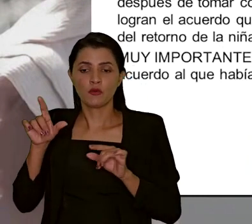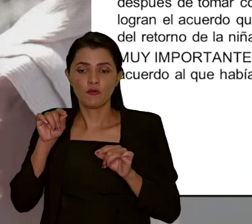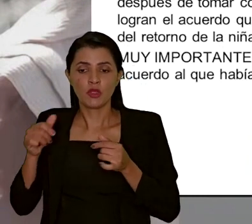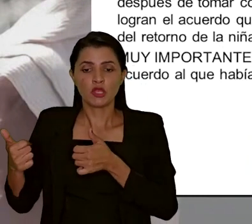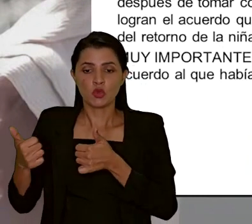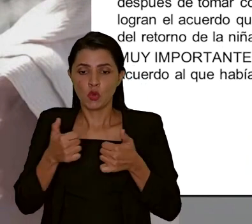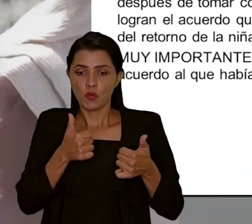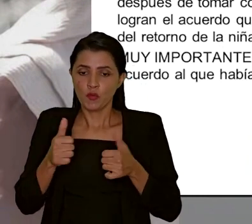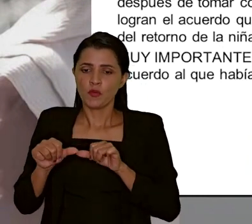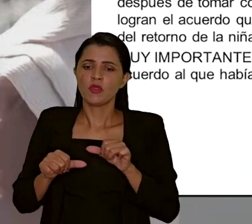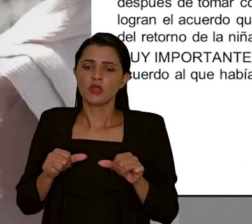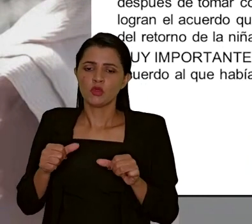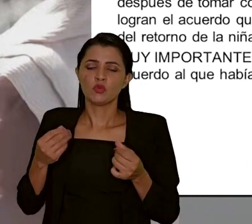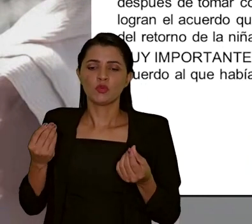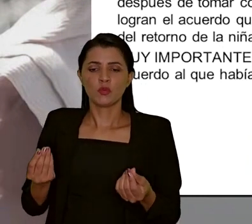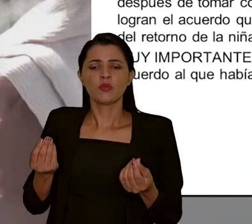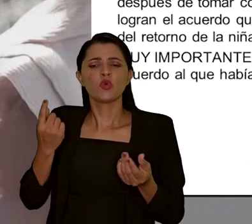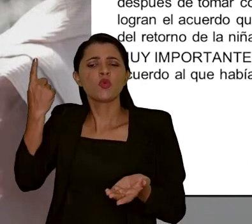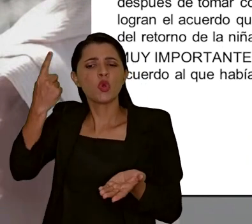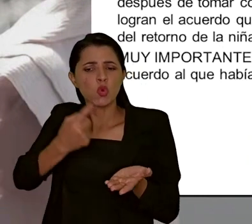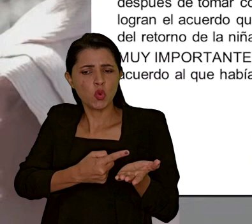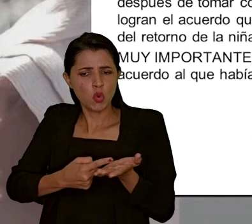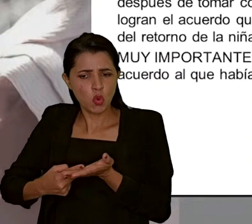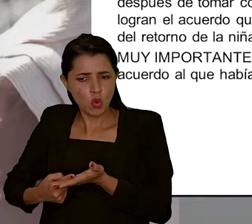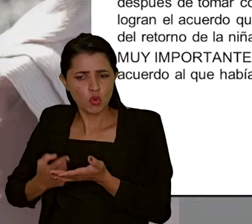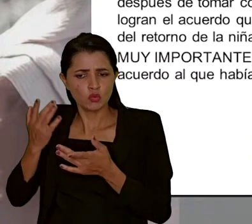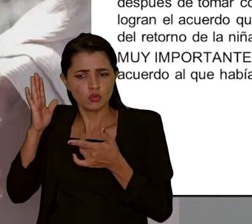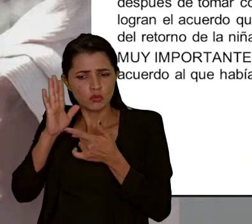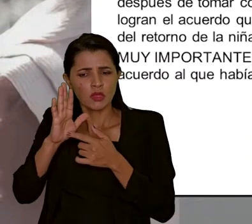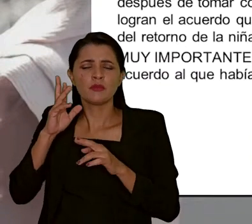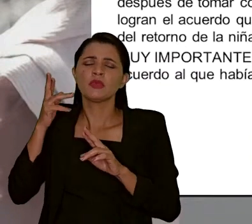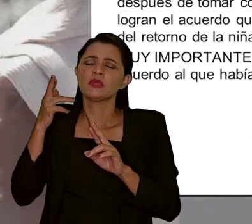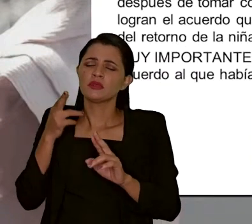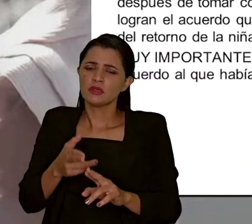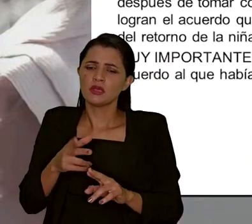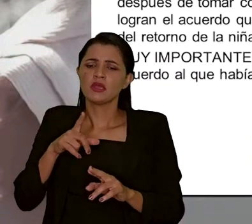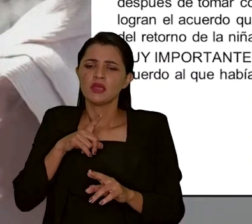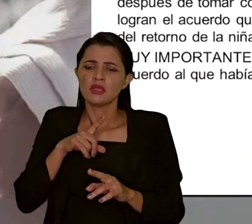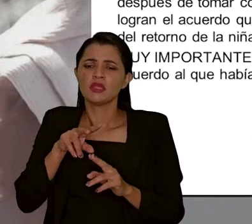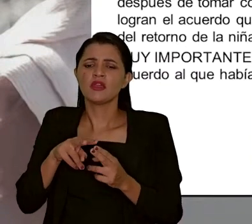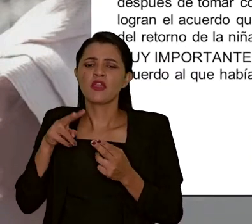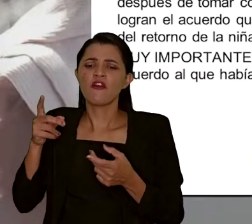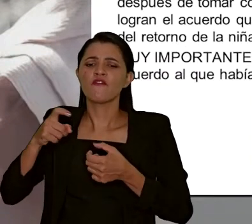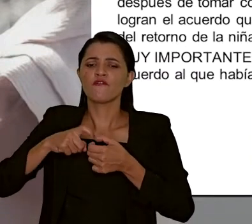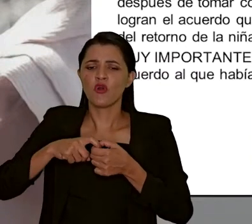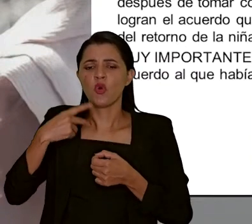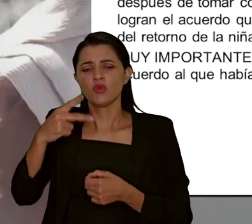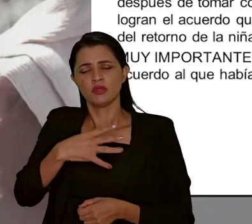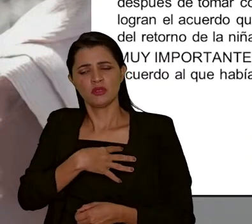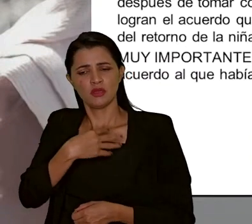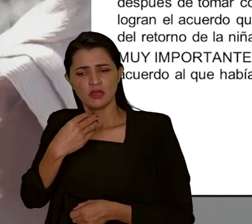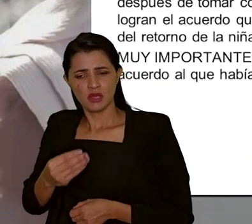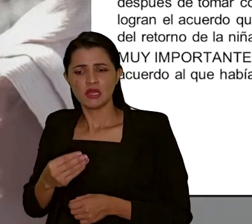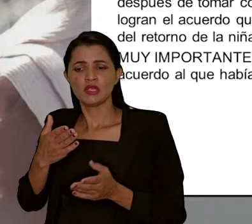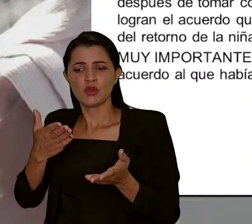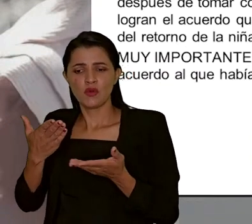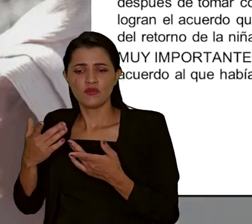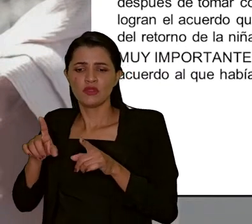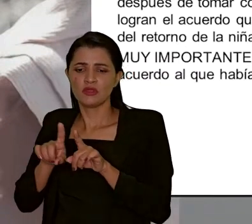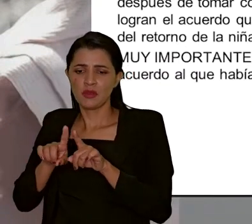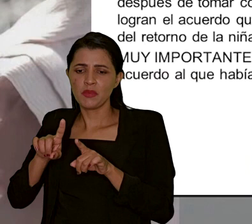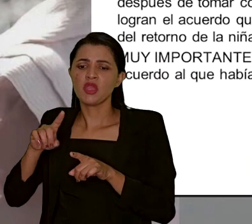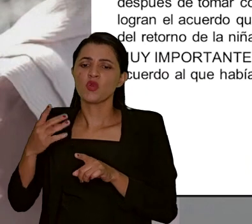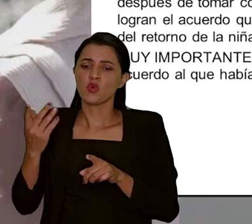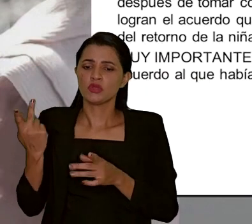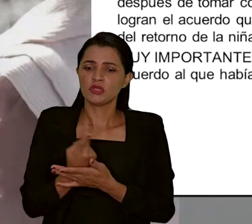un acuerdo y presentan en la audiencia a los fines de retorno de la niña, el que se concreta el 4 de enero de 2021.